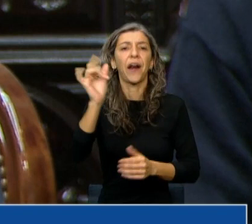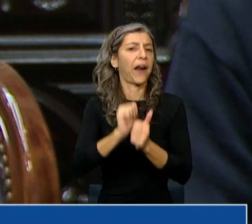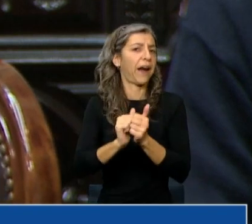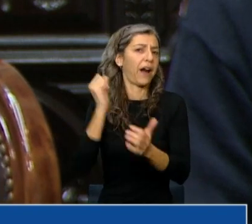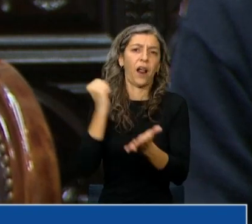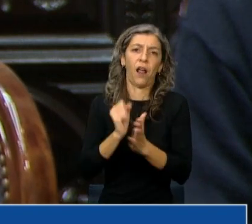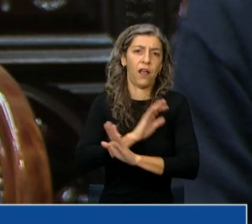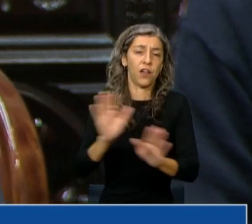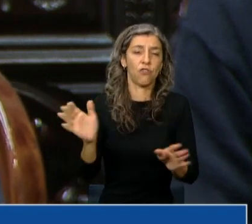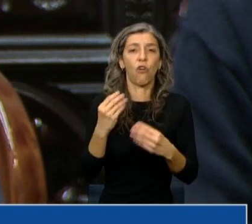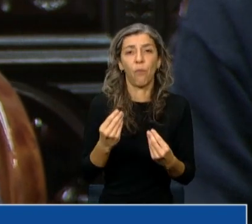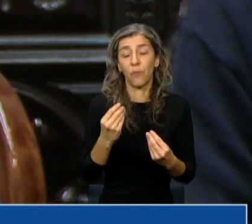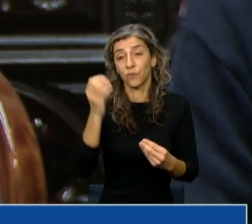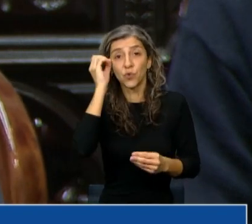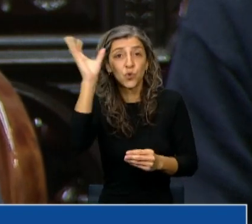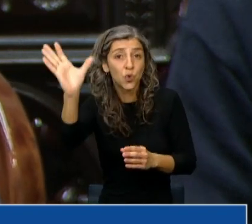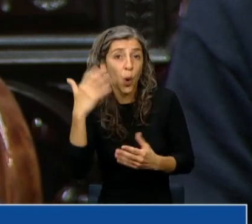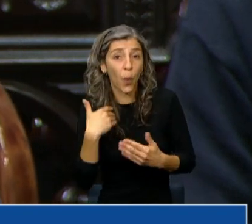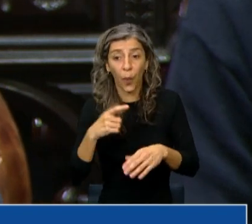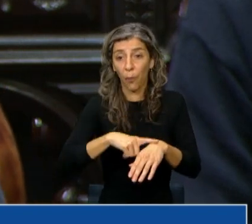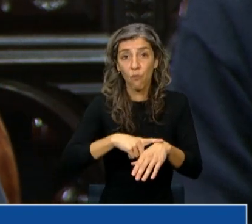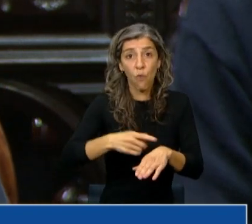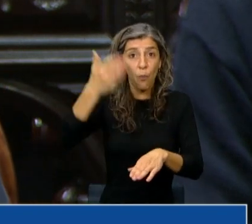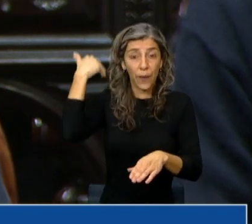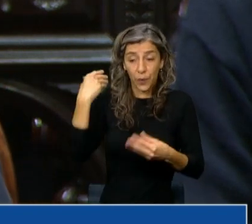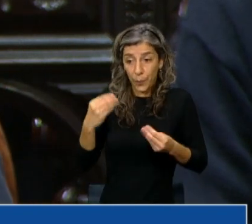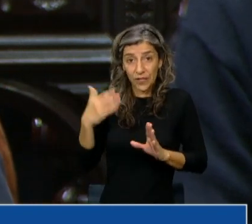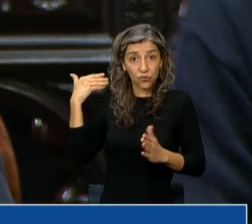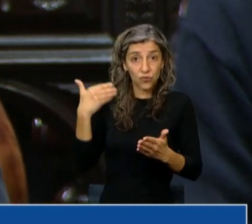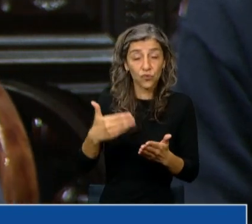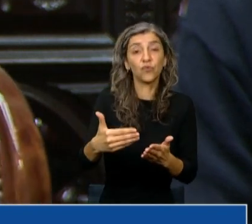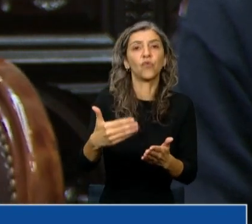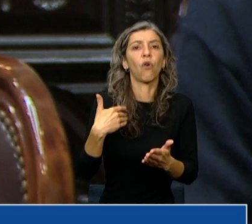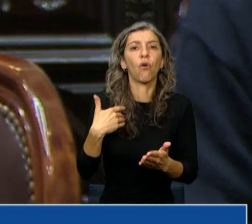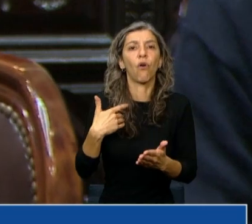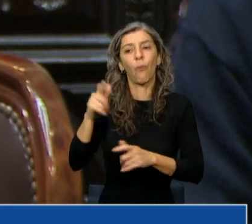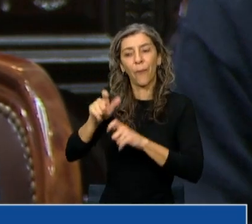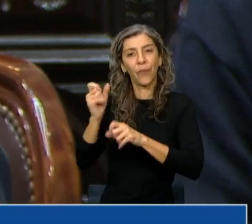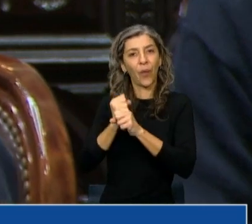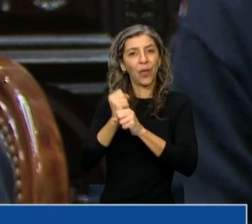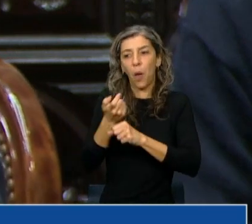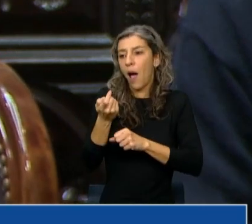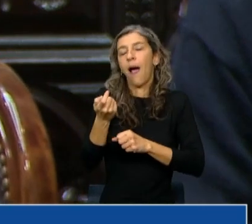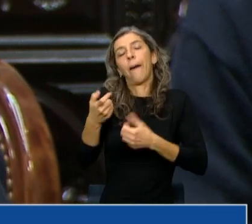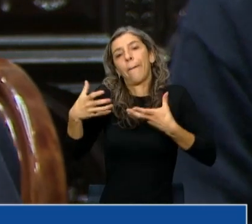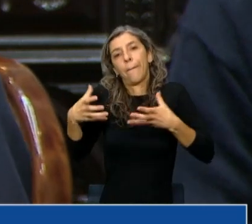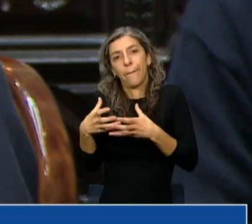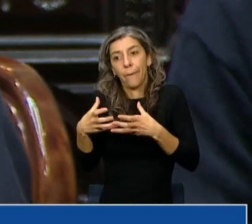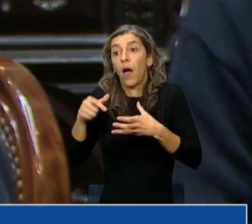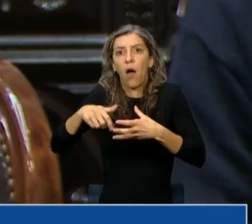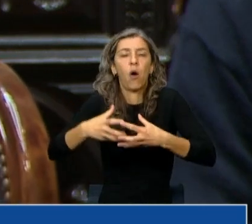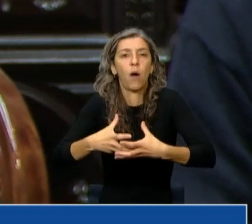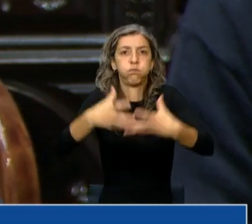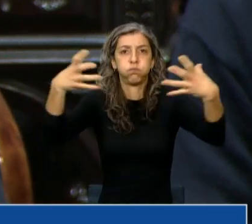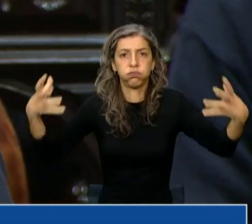hubo una baja sustancial de lo que fue la cantidad de trabajadores que tributan. Mire, simplemente le doy un ejemplo.